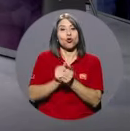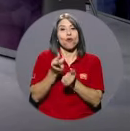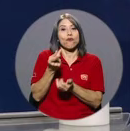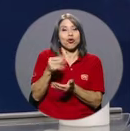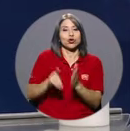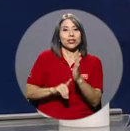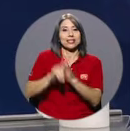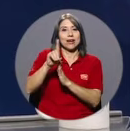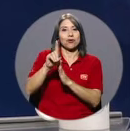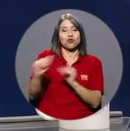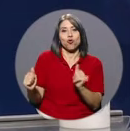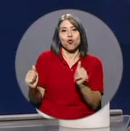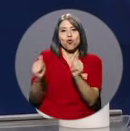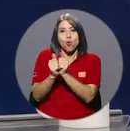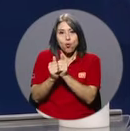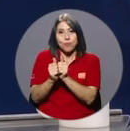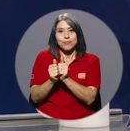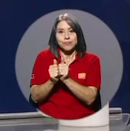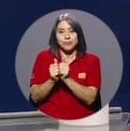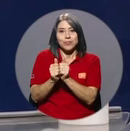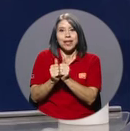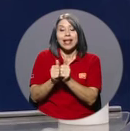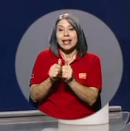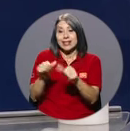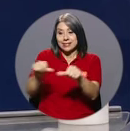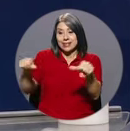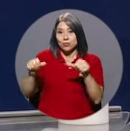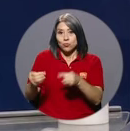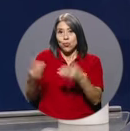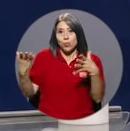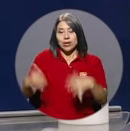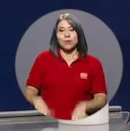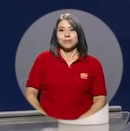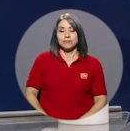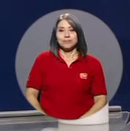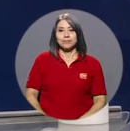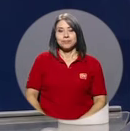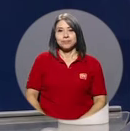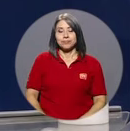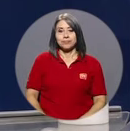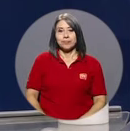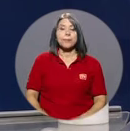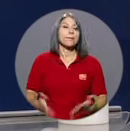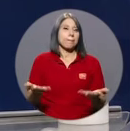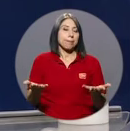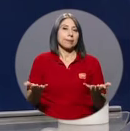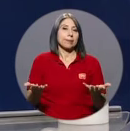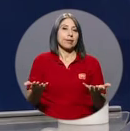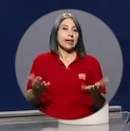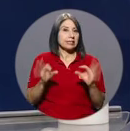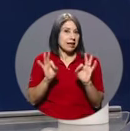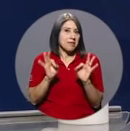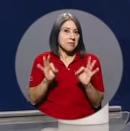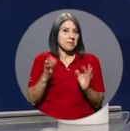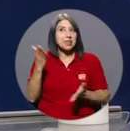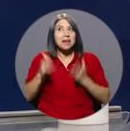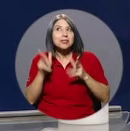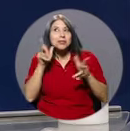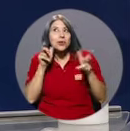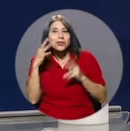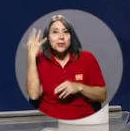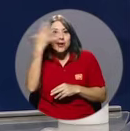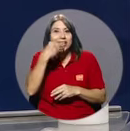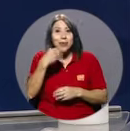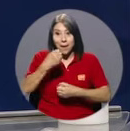con fondos de desarrollo, en conjunto con instituciones del sector público. Básicamente, está bien, puede sonar